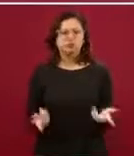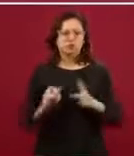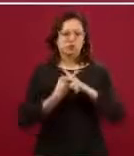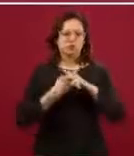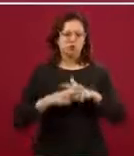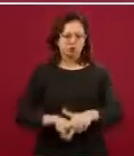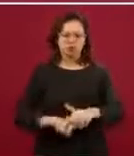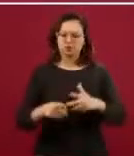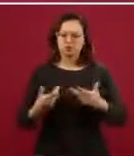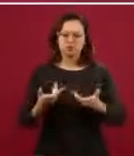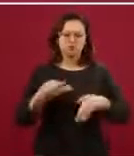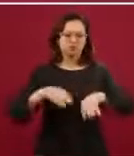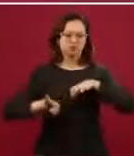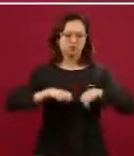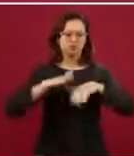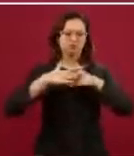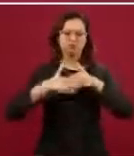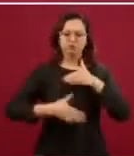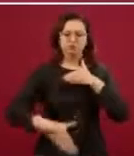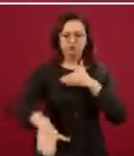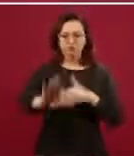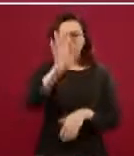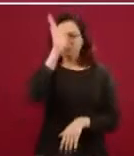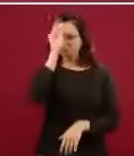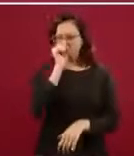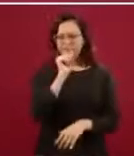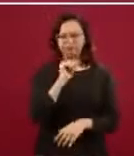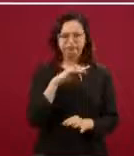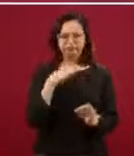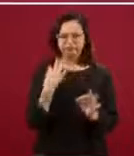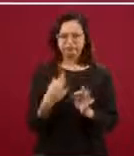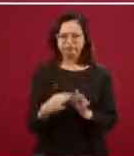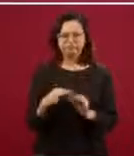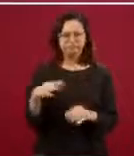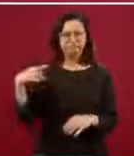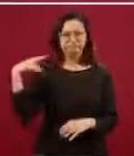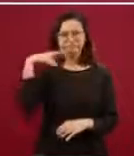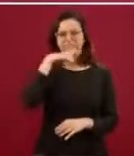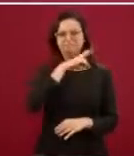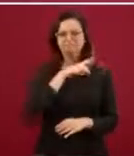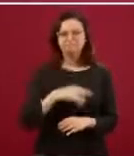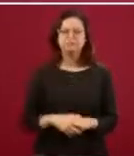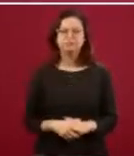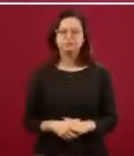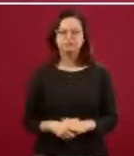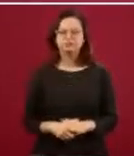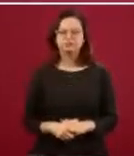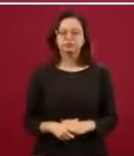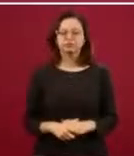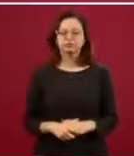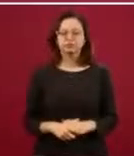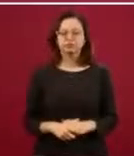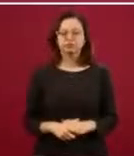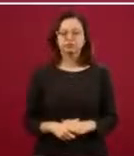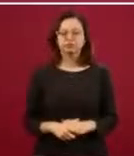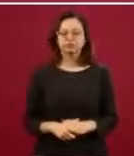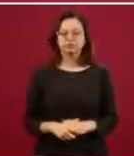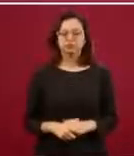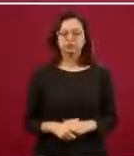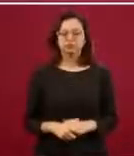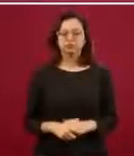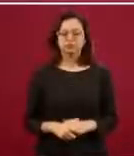funcionamiento el acuerdo lo más pronto posible. O sea, esto iba a llevar